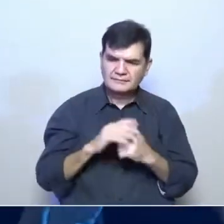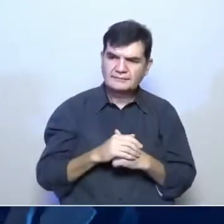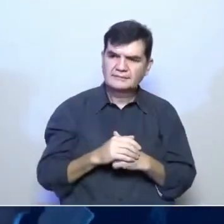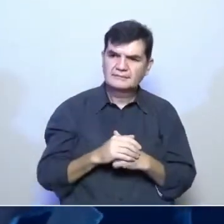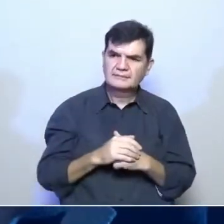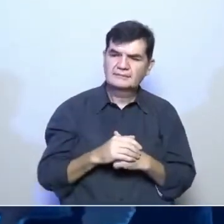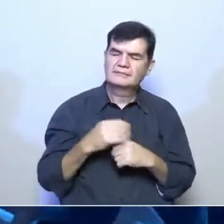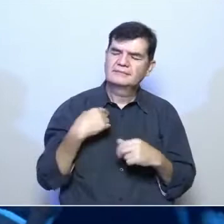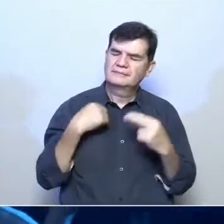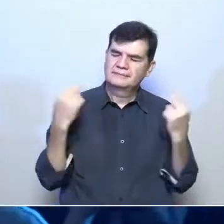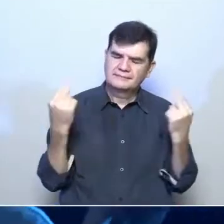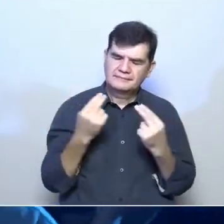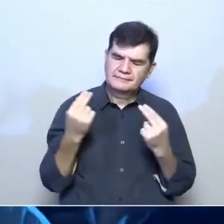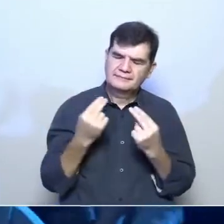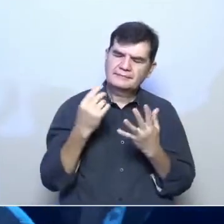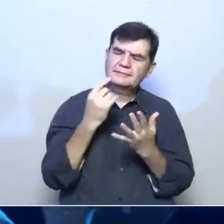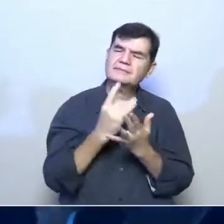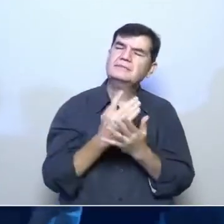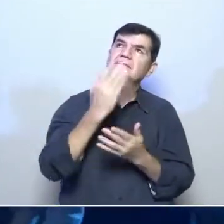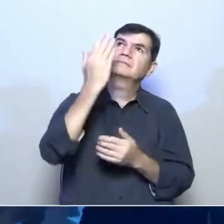Dile: te necesito solo a ti.